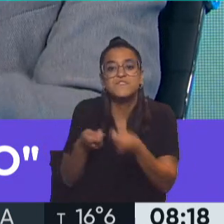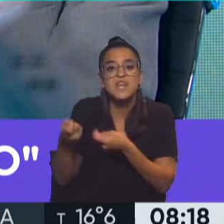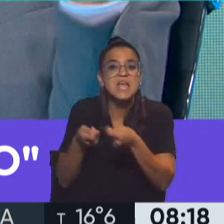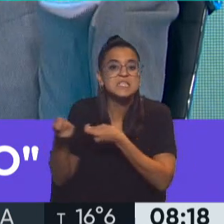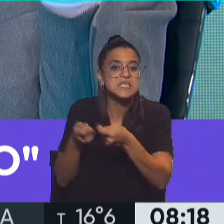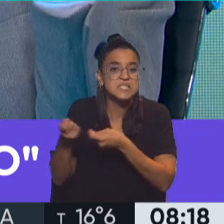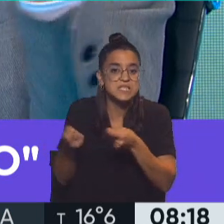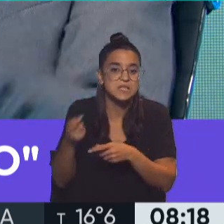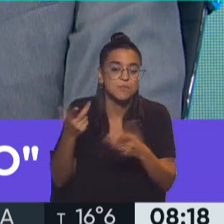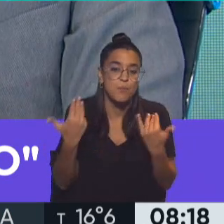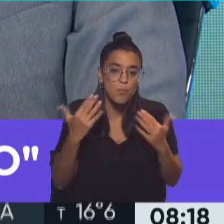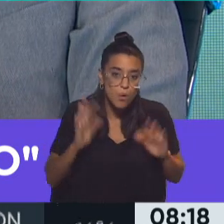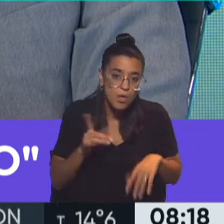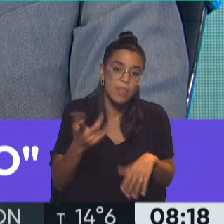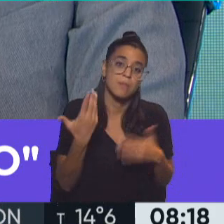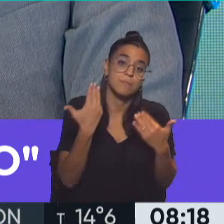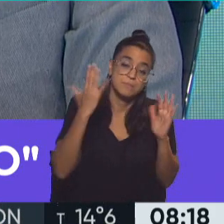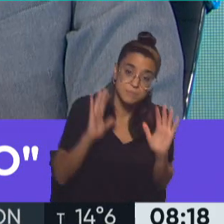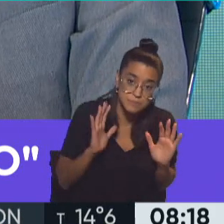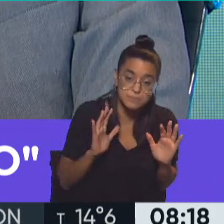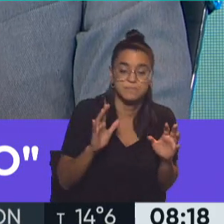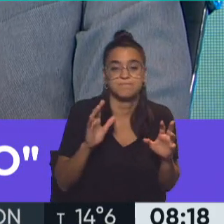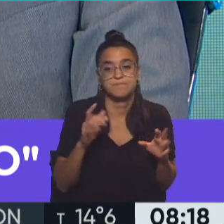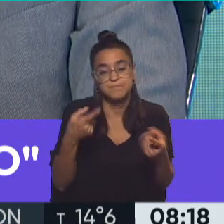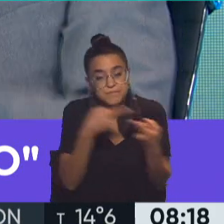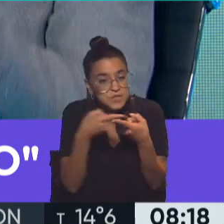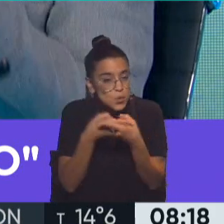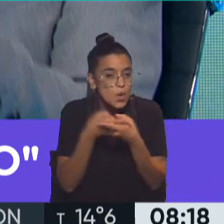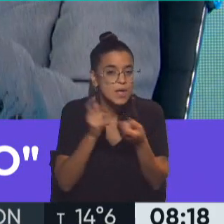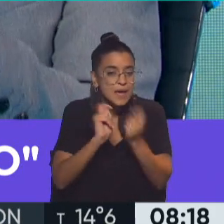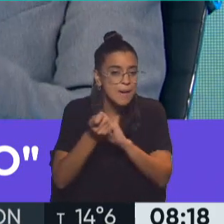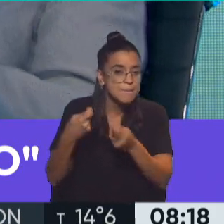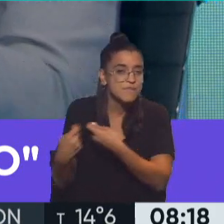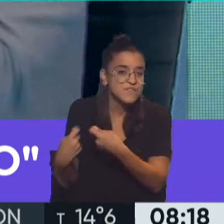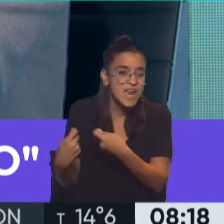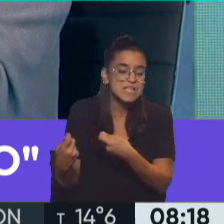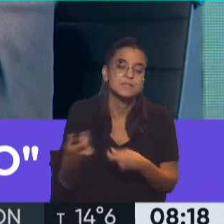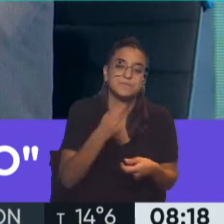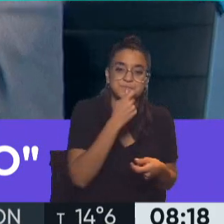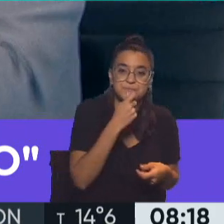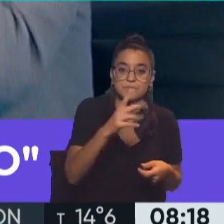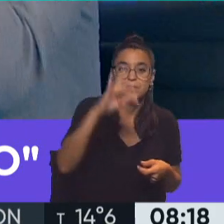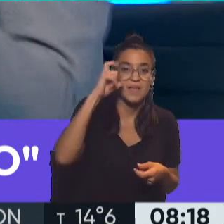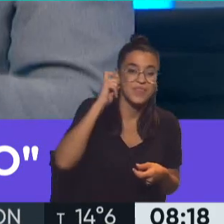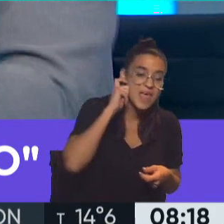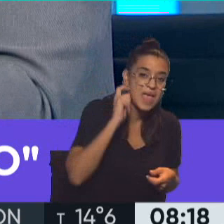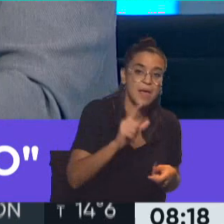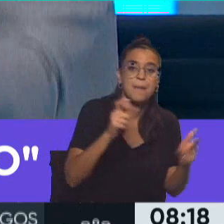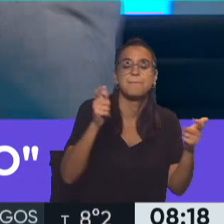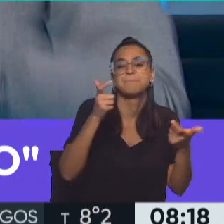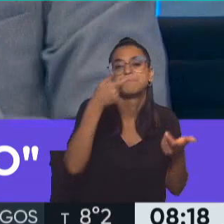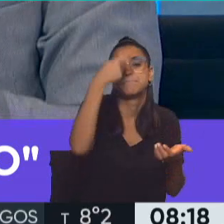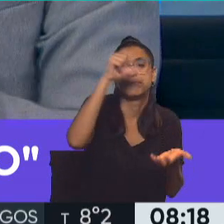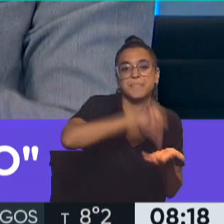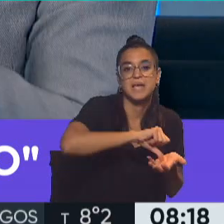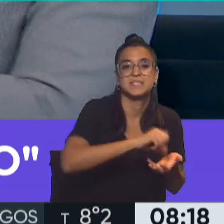me parece que todas las posibilidades de discutir el cambio de financista, me refiero que los DEC de los países, no sé, México, que no lo va a